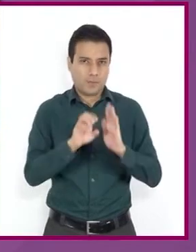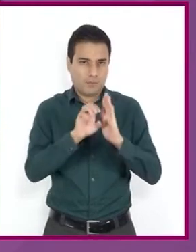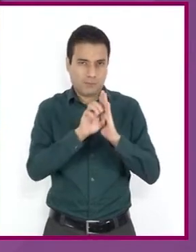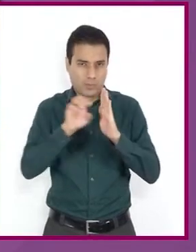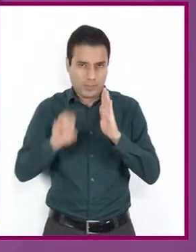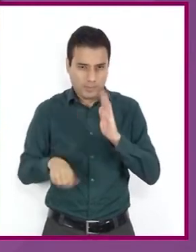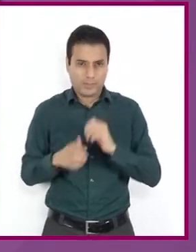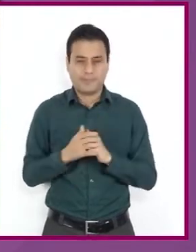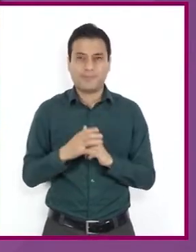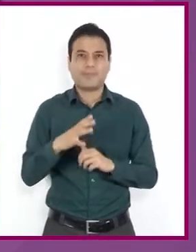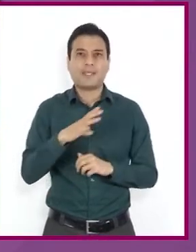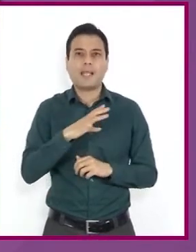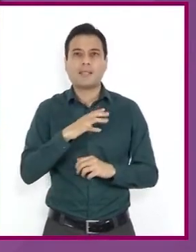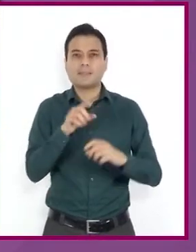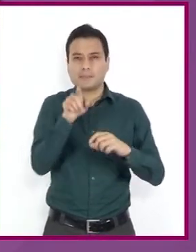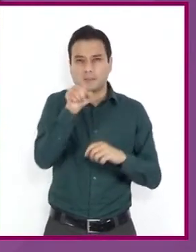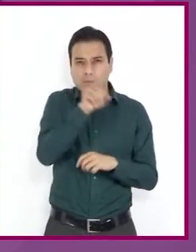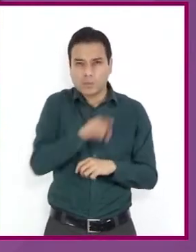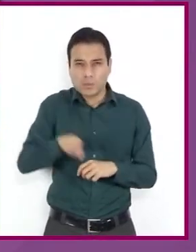forman círculos en el agua.